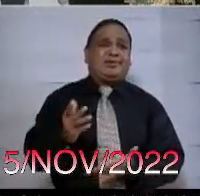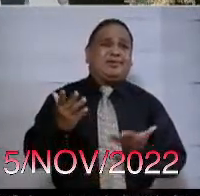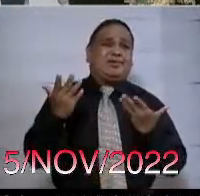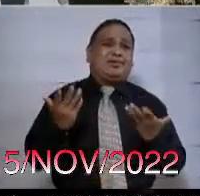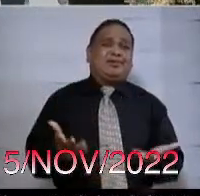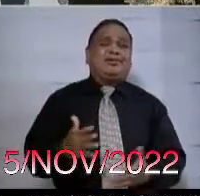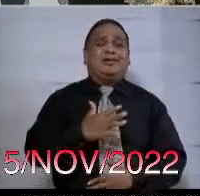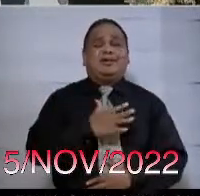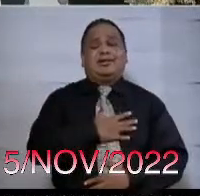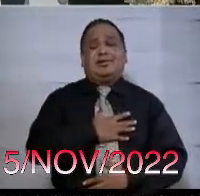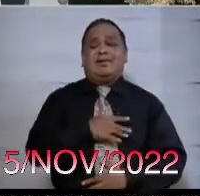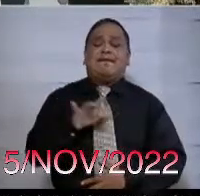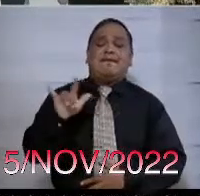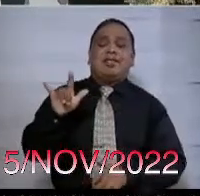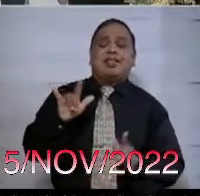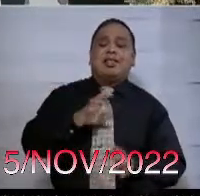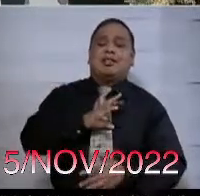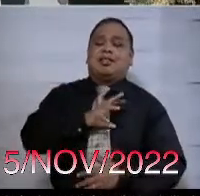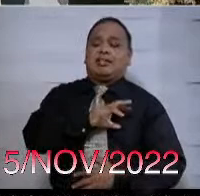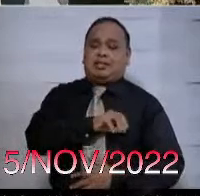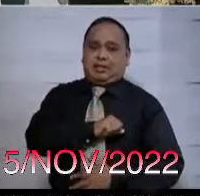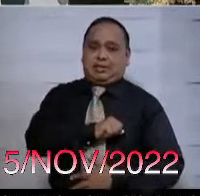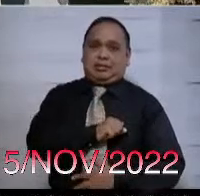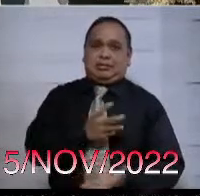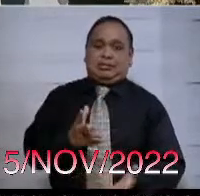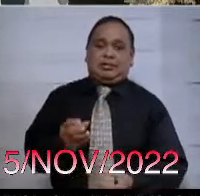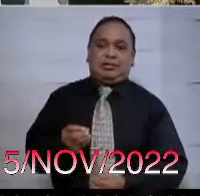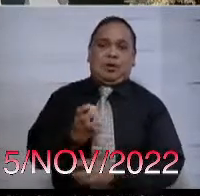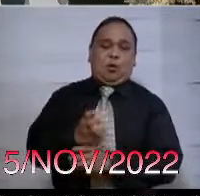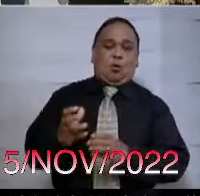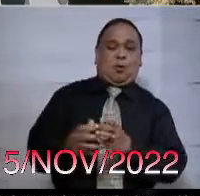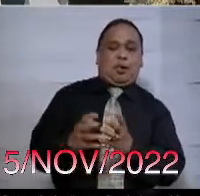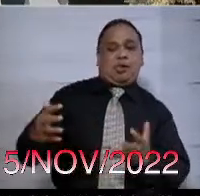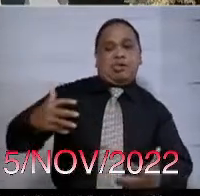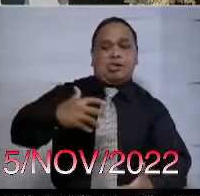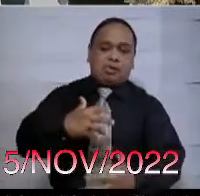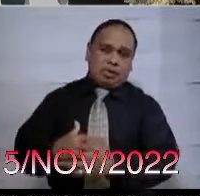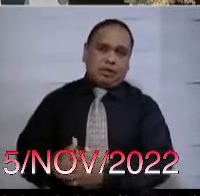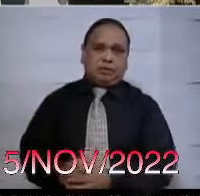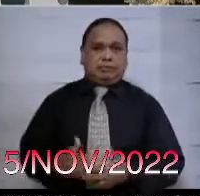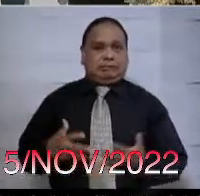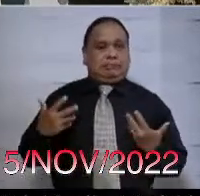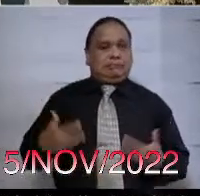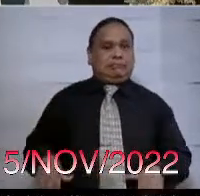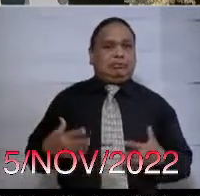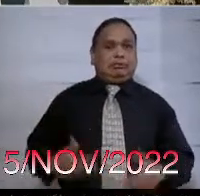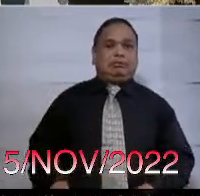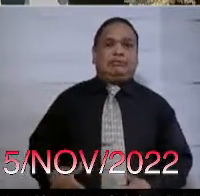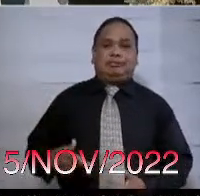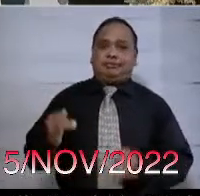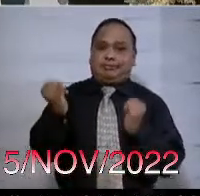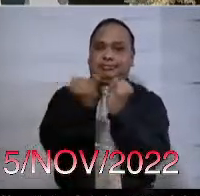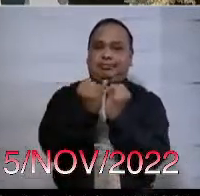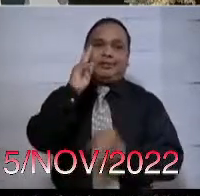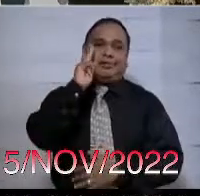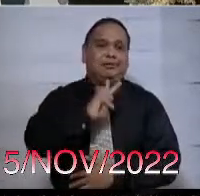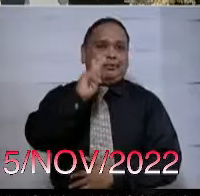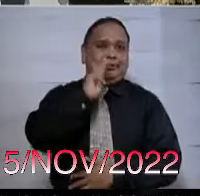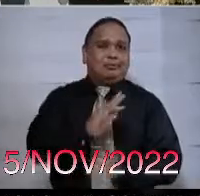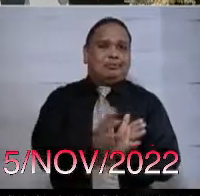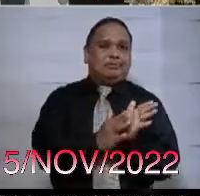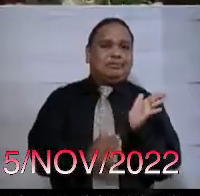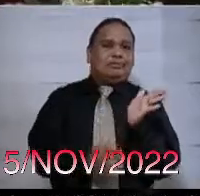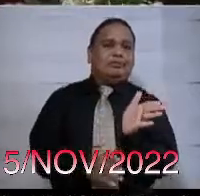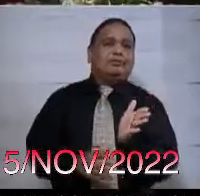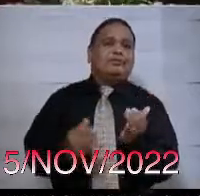y no se dicen de todo y se deben de dar de todo. Pero además los dejan evidencia, gobernadora, de no fue